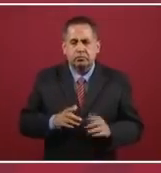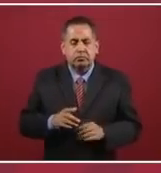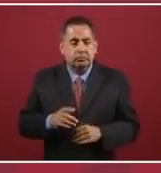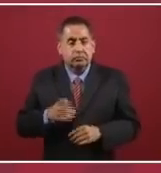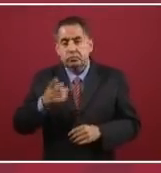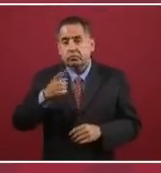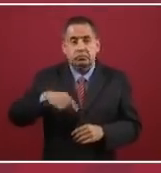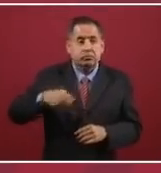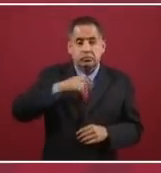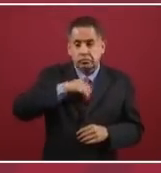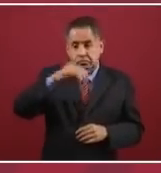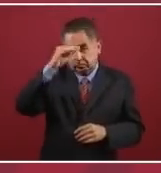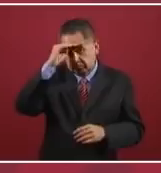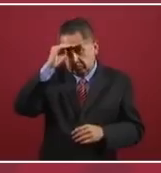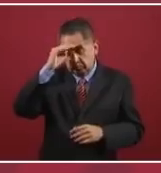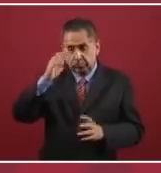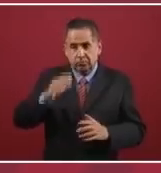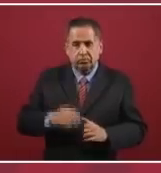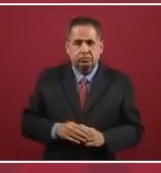piense